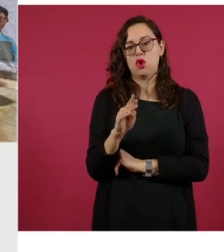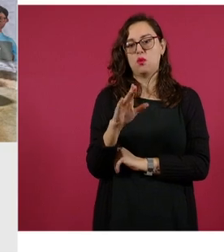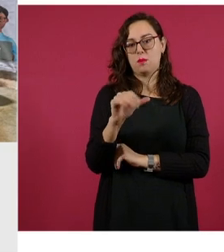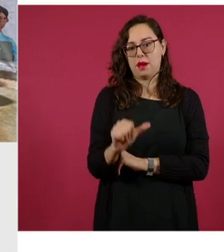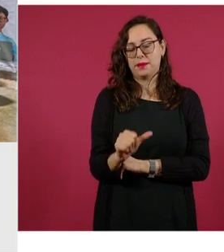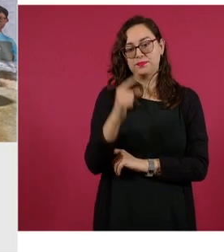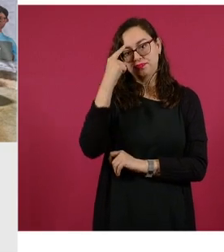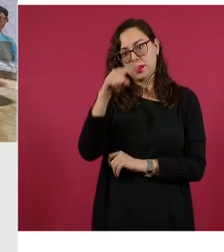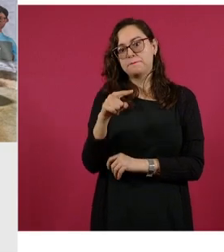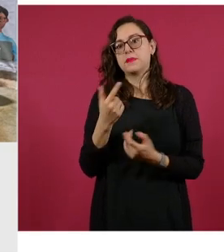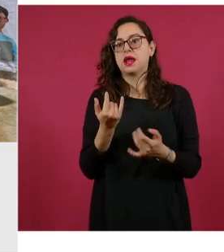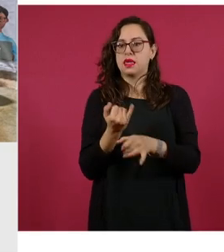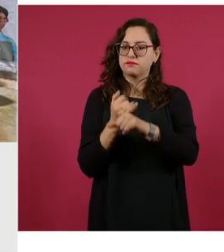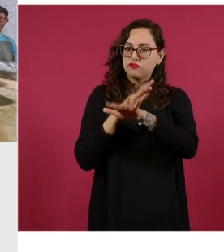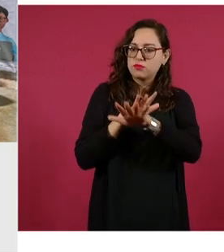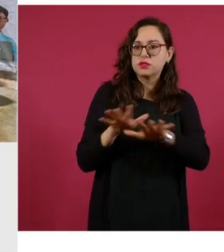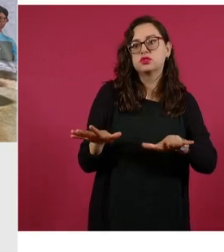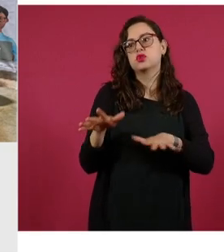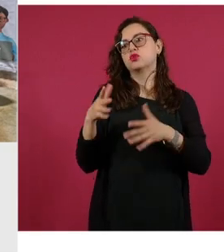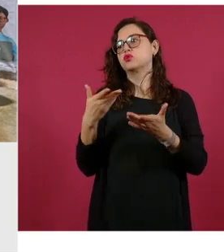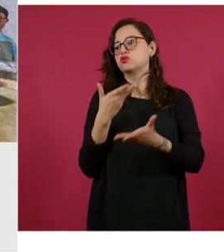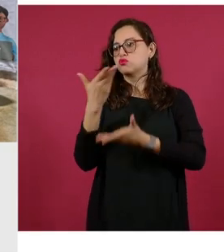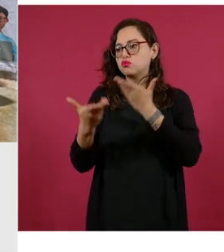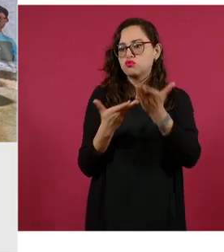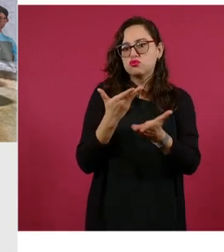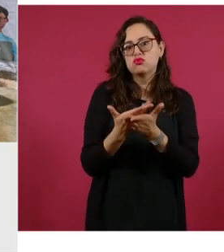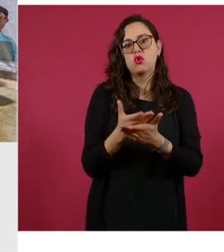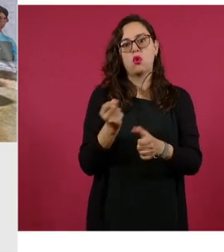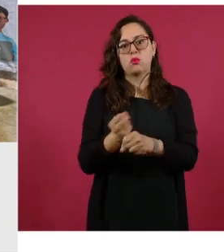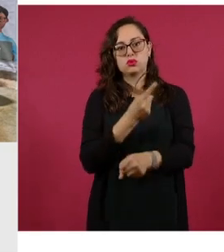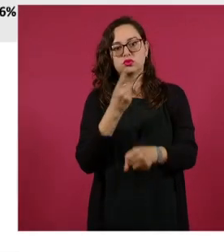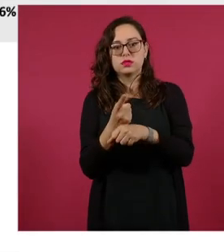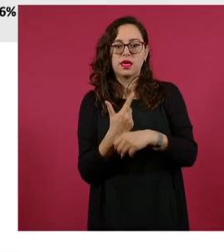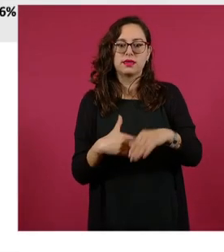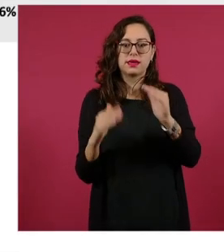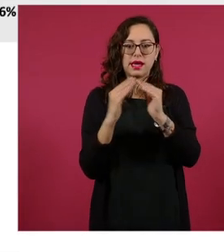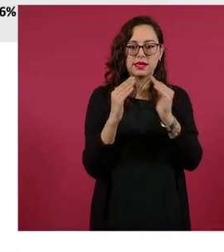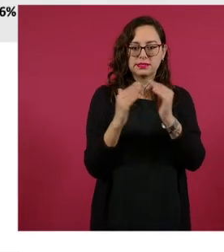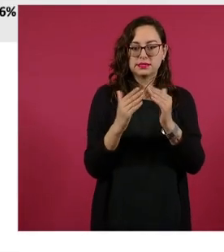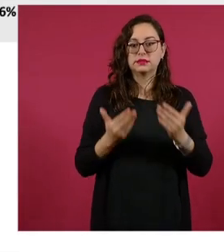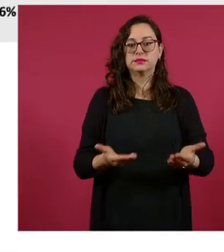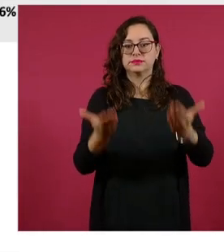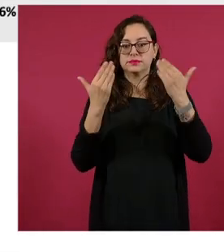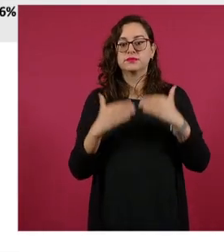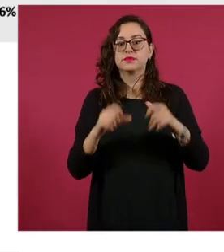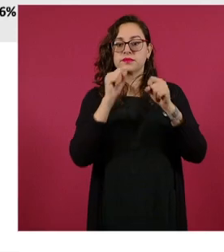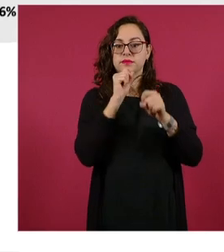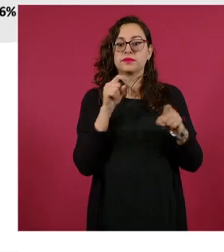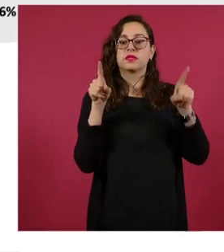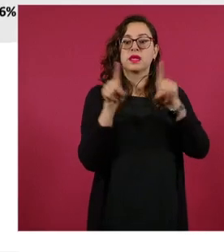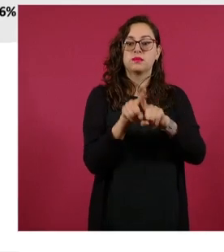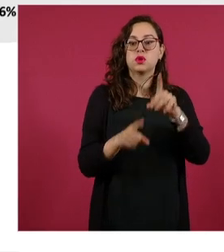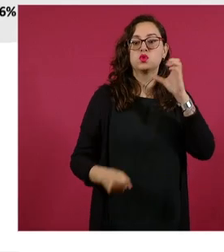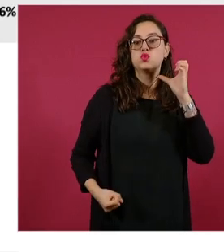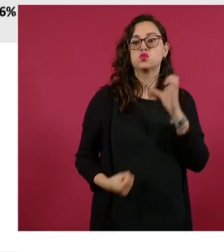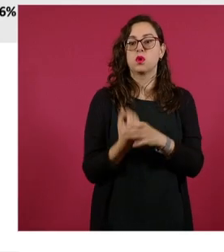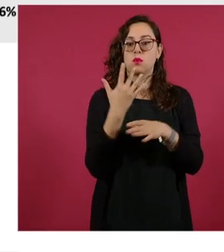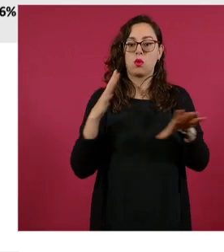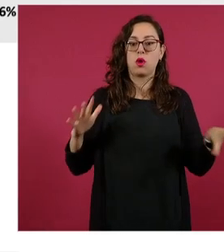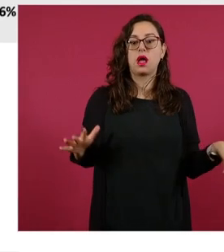oriente del Estado de México. Adelante. También informar sobre la reforma